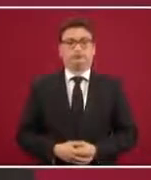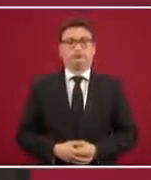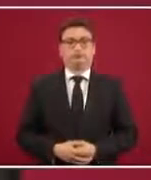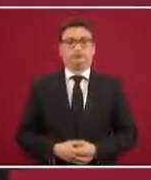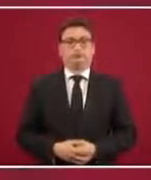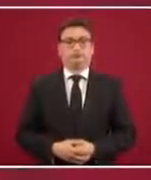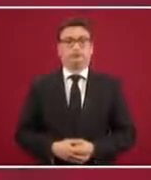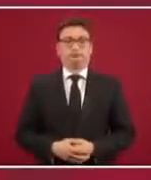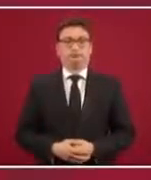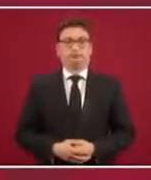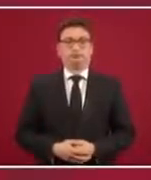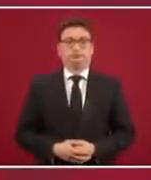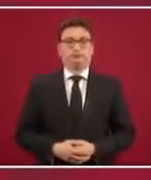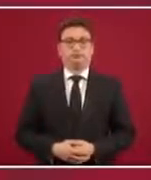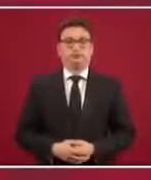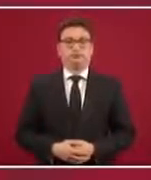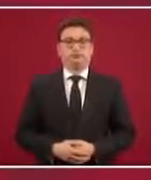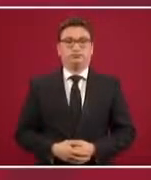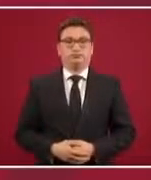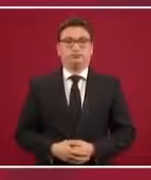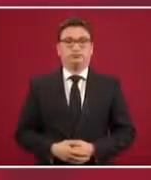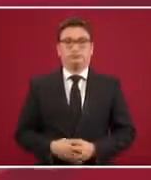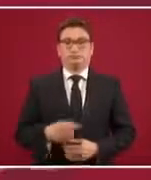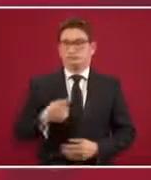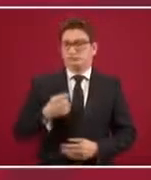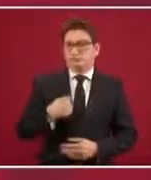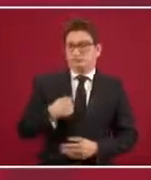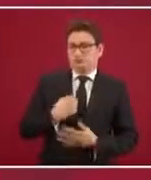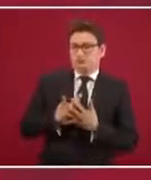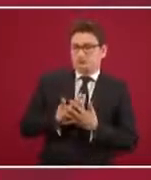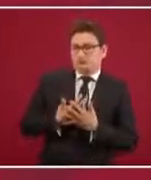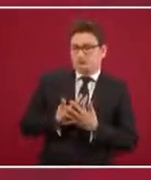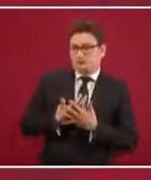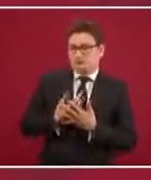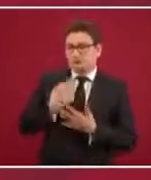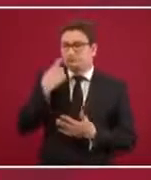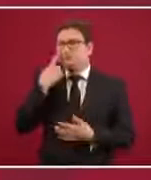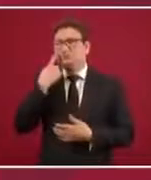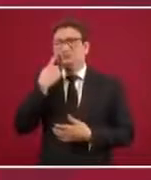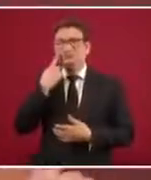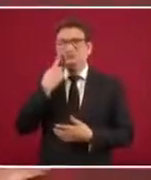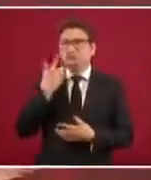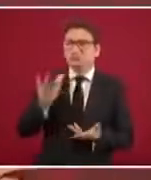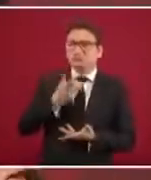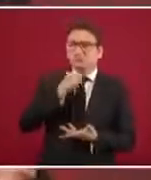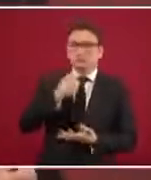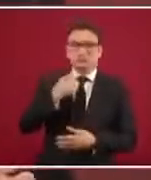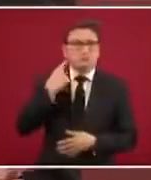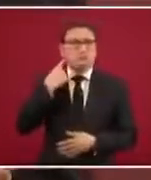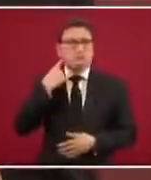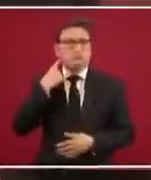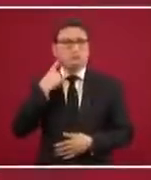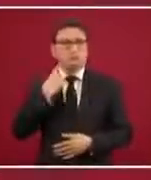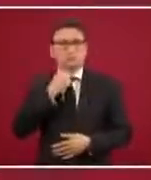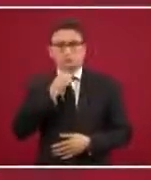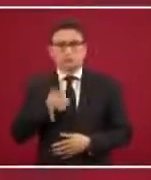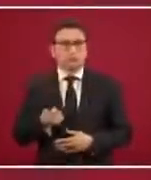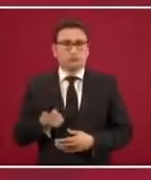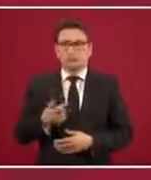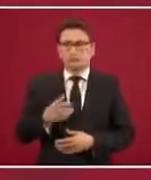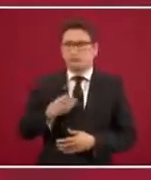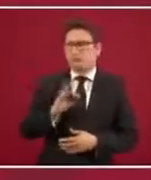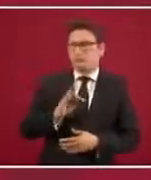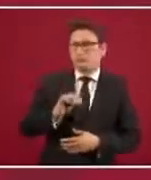Y yo no veo nada, no escucho al Fondo